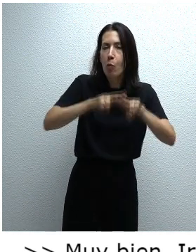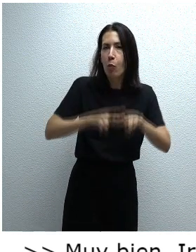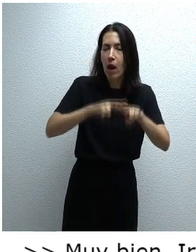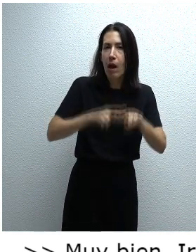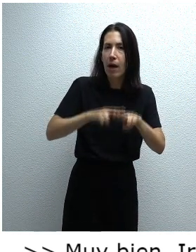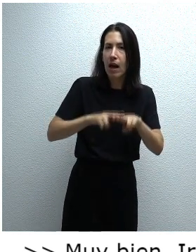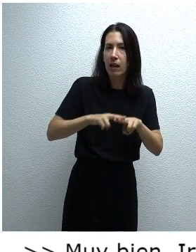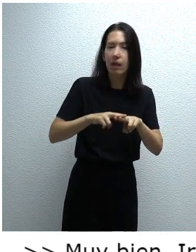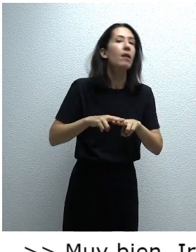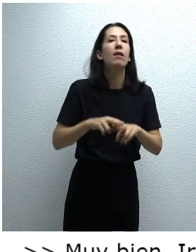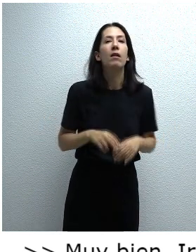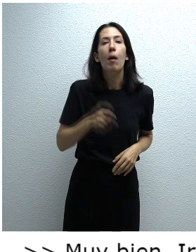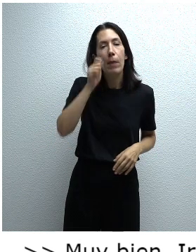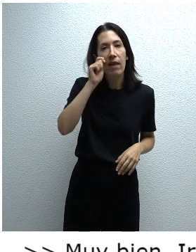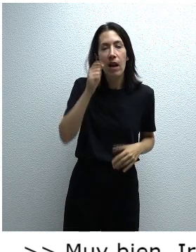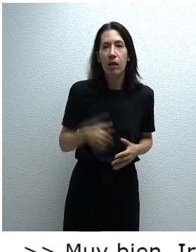María José.